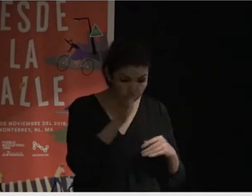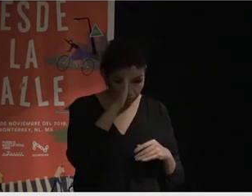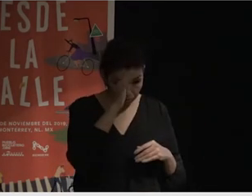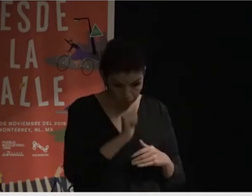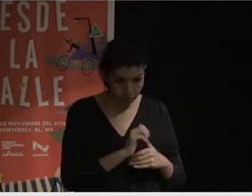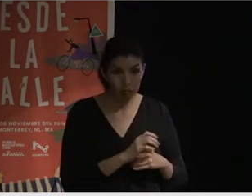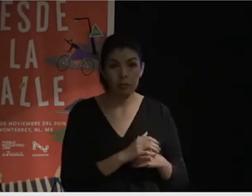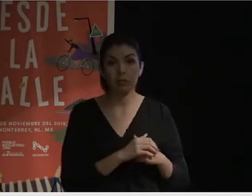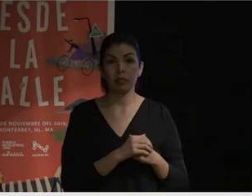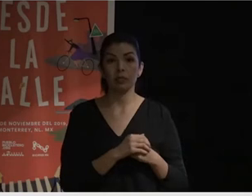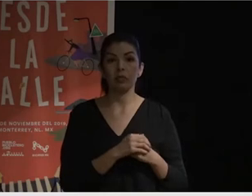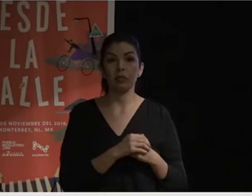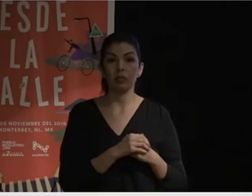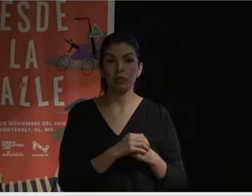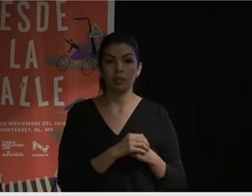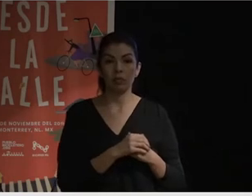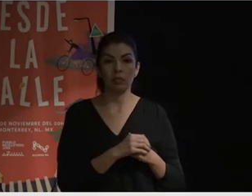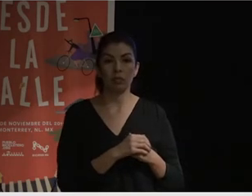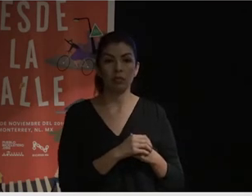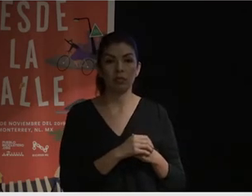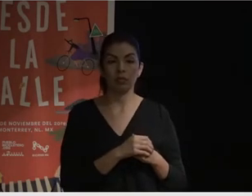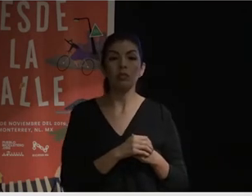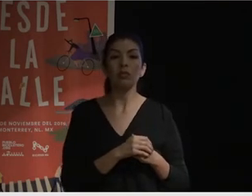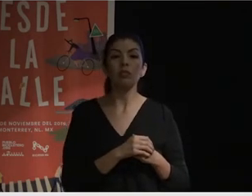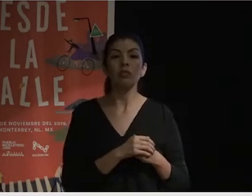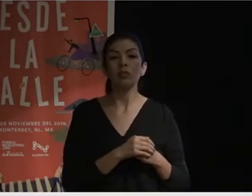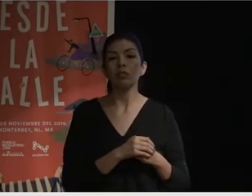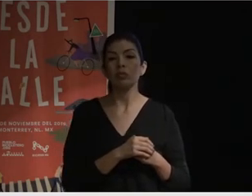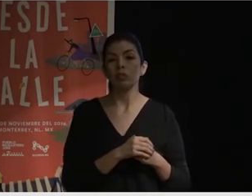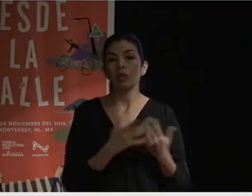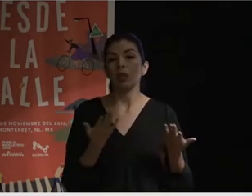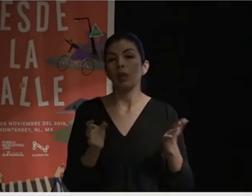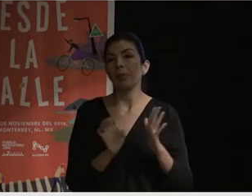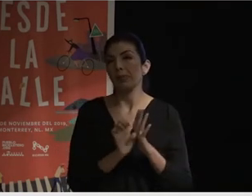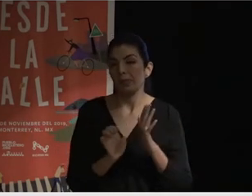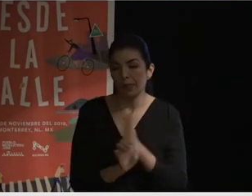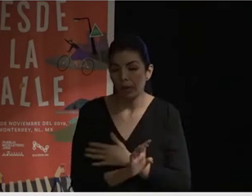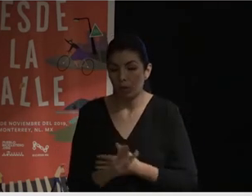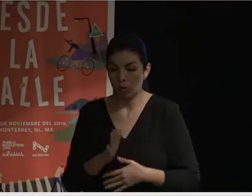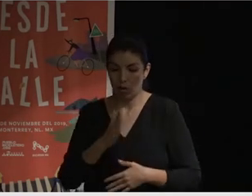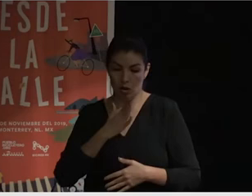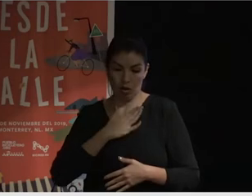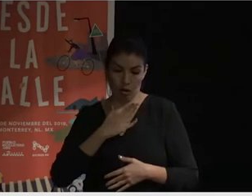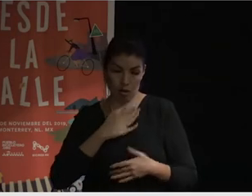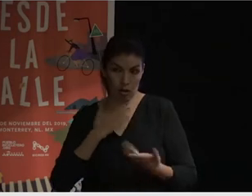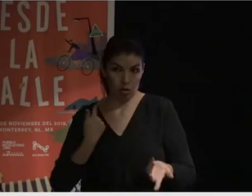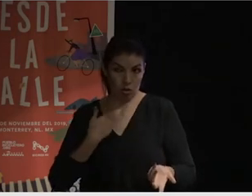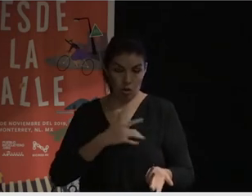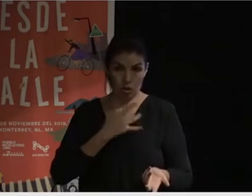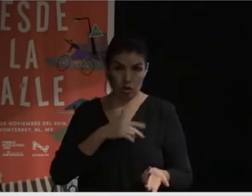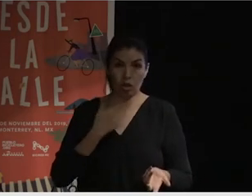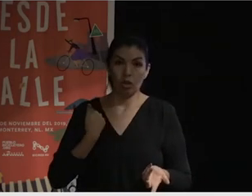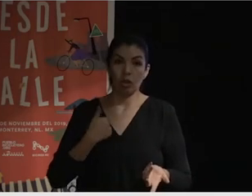sin mediación de plusvalías, ¿no? Que es como ahorita lo estamos haciendo, porque nosotros hemos construido todo esto, ¿no? O sea, es